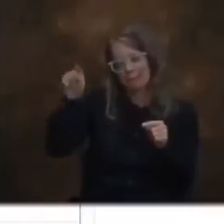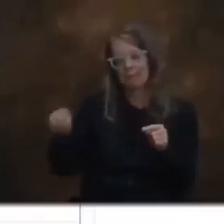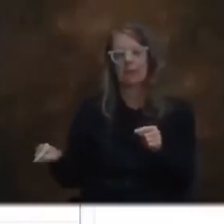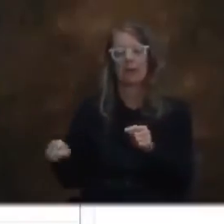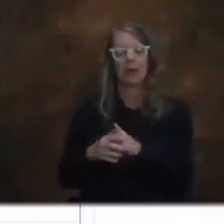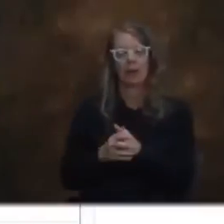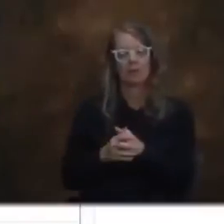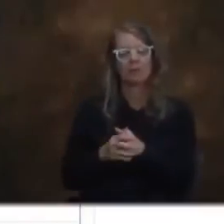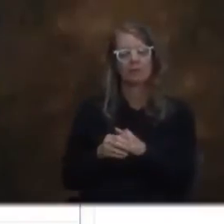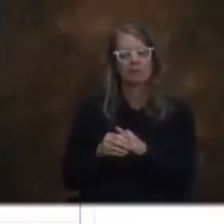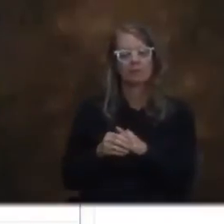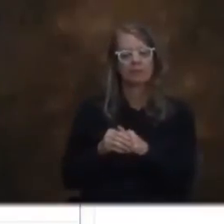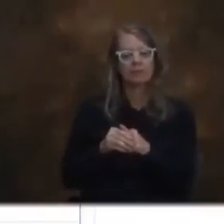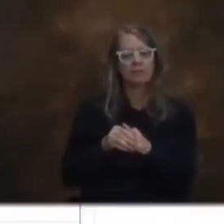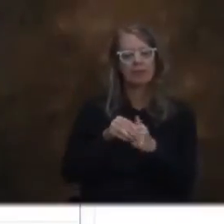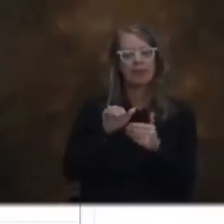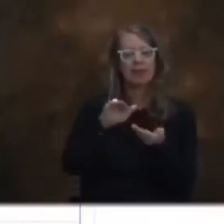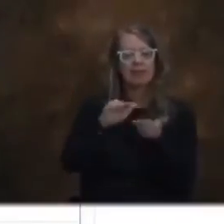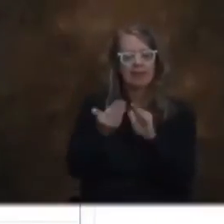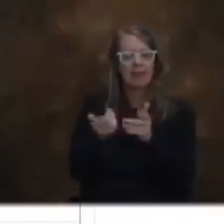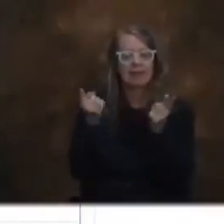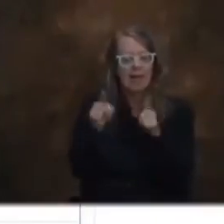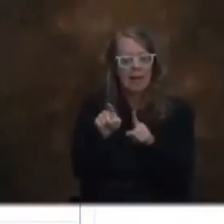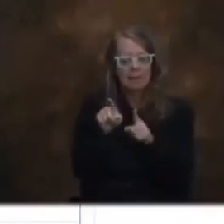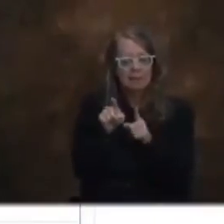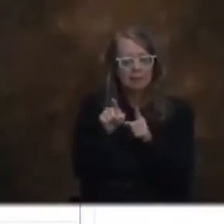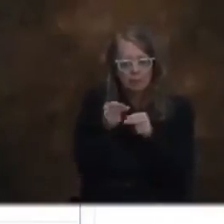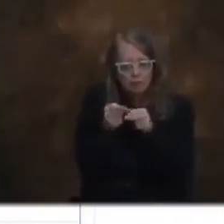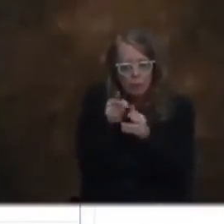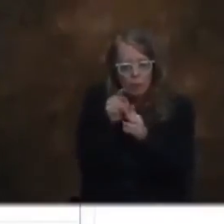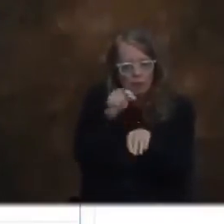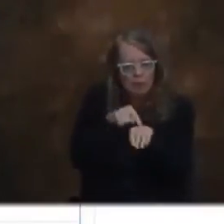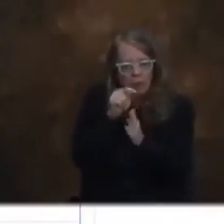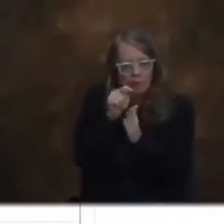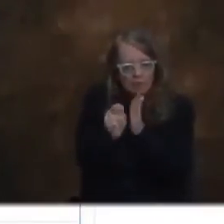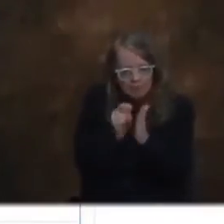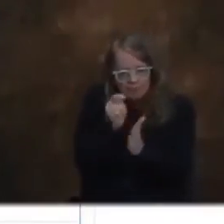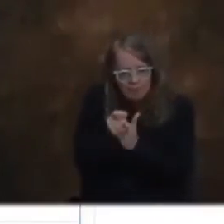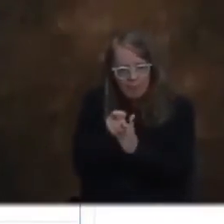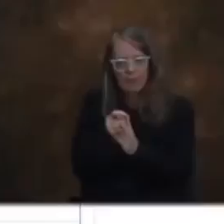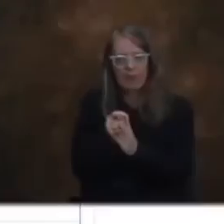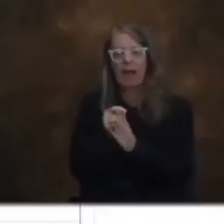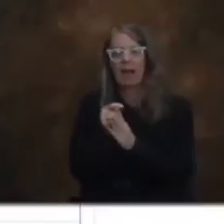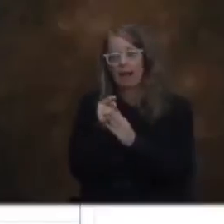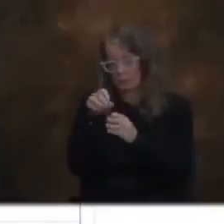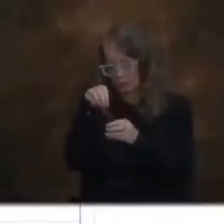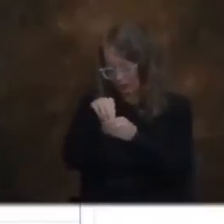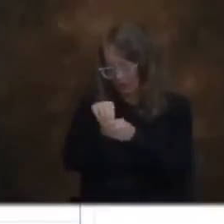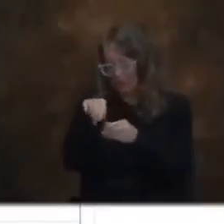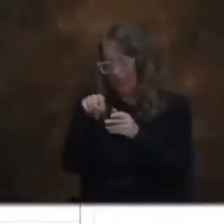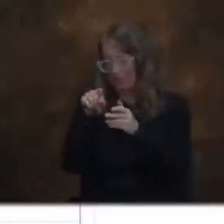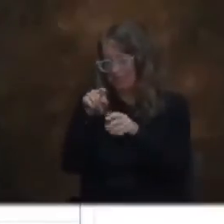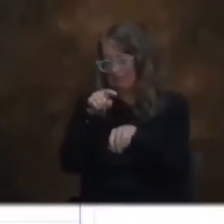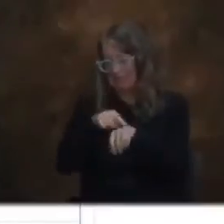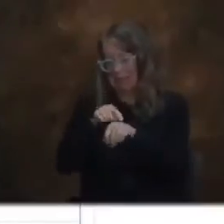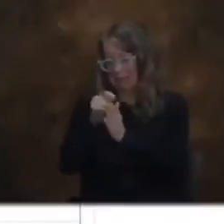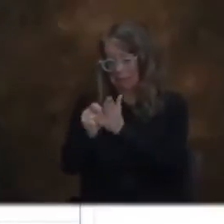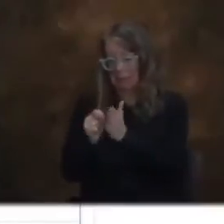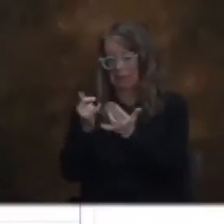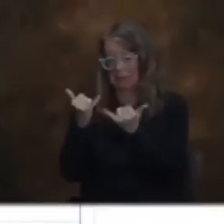bajos de muertes espero que usted tenga razón